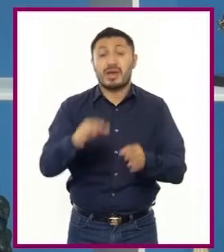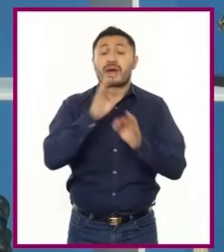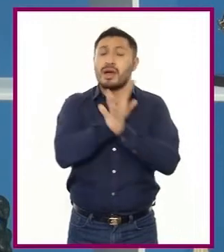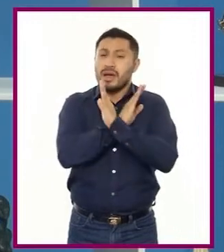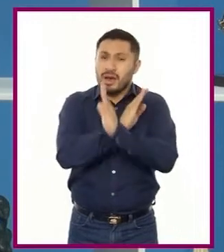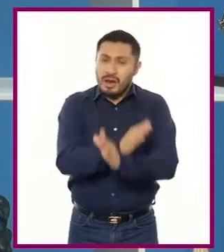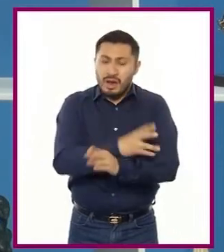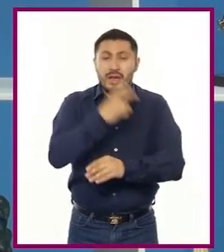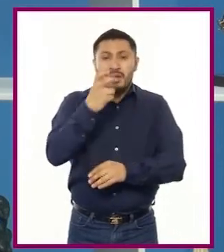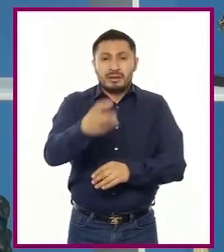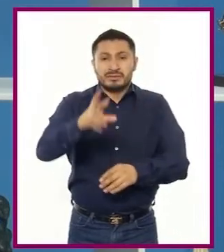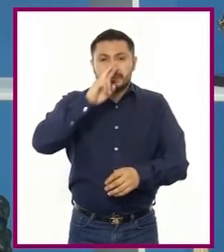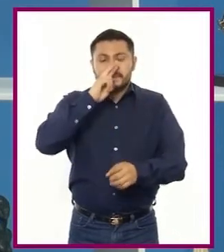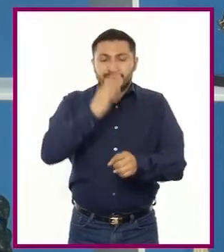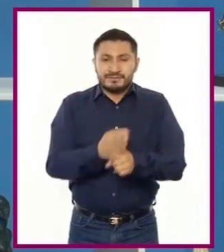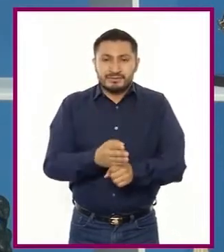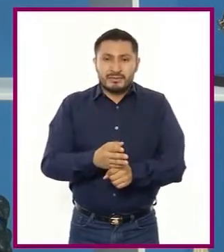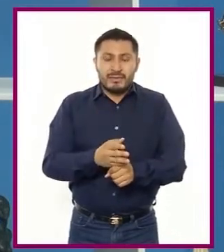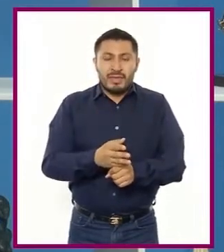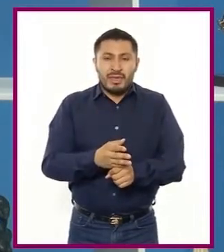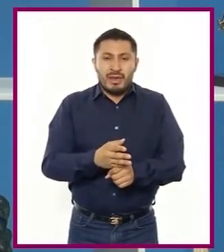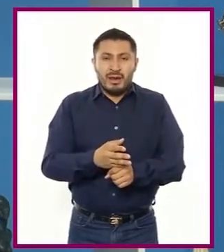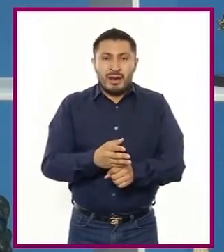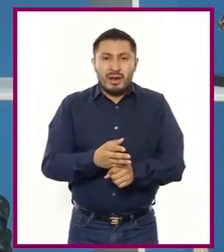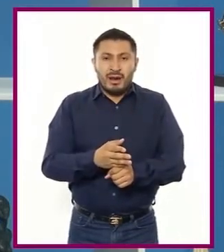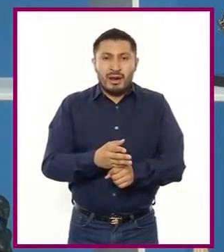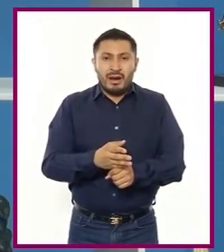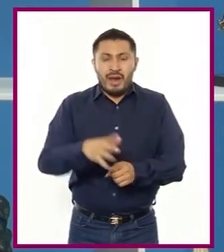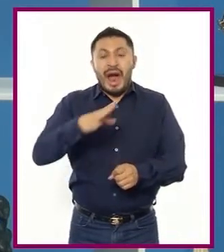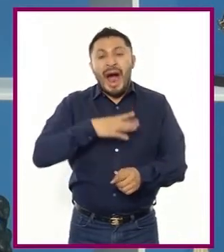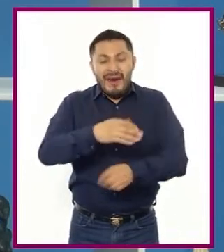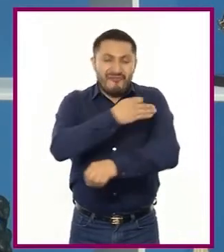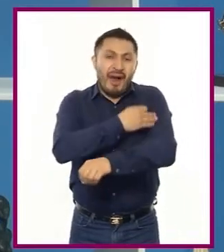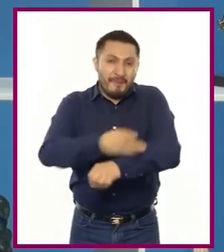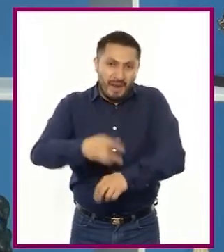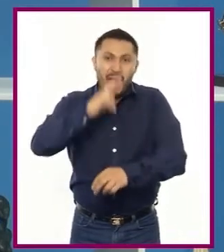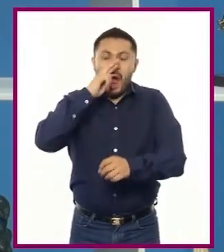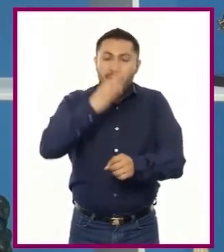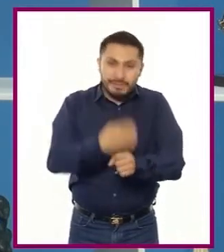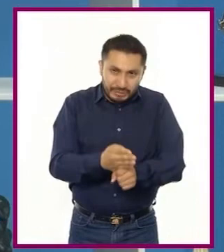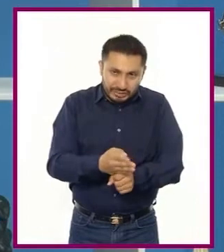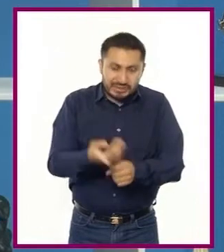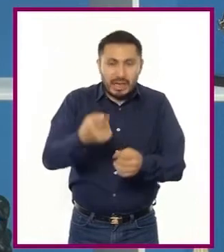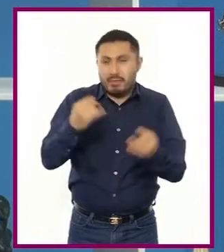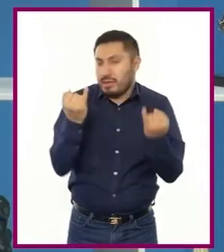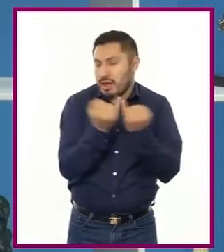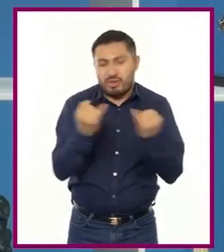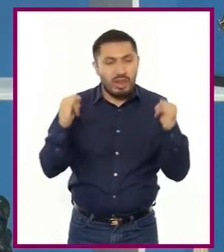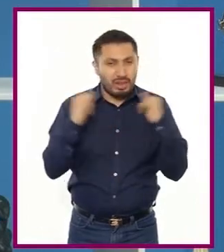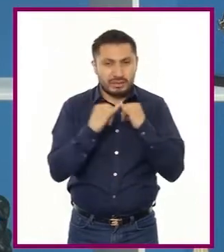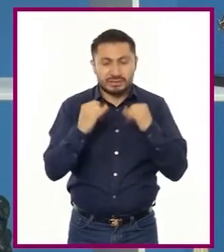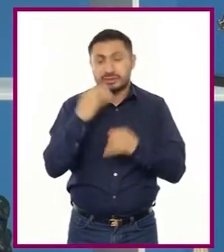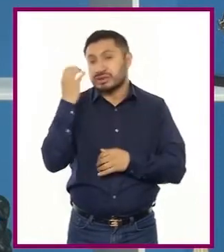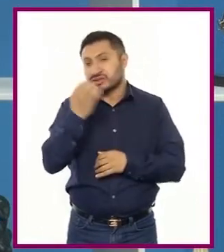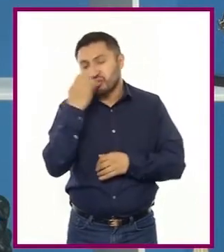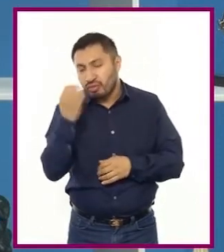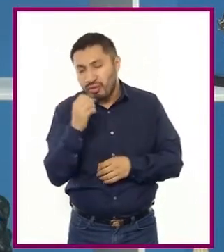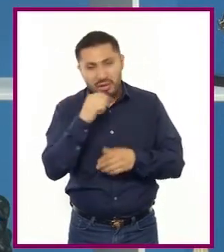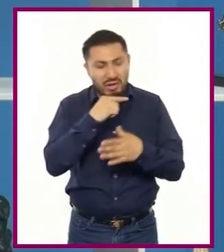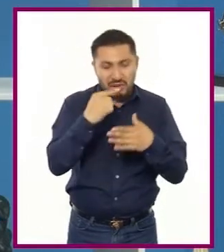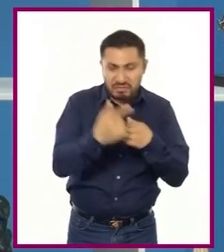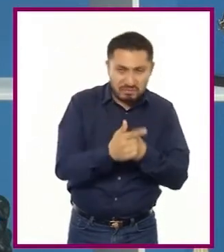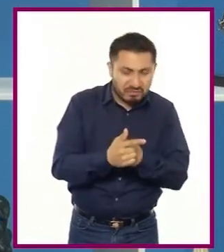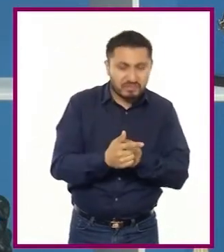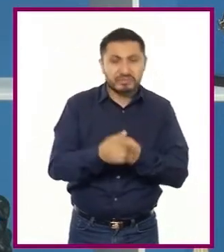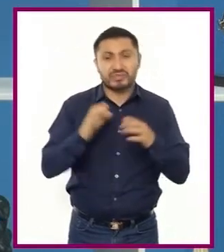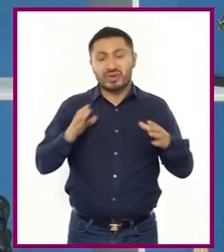la responsabilidad que, en ese sentido, tienen las familias, las instituciones educativas, la comunidad y